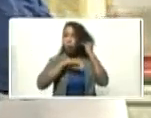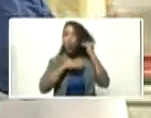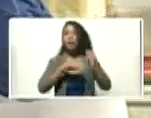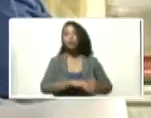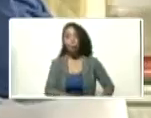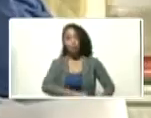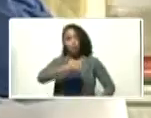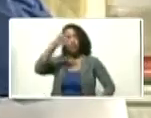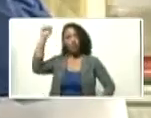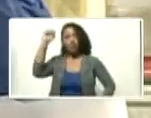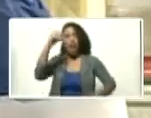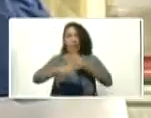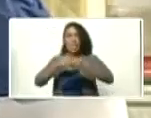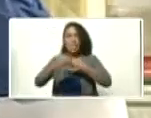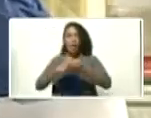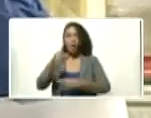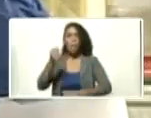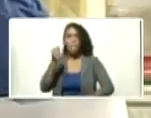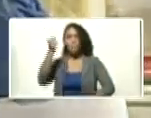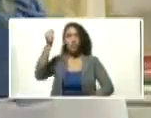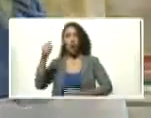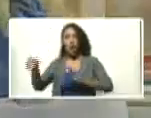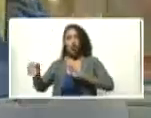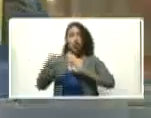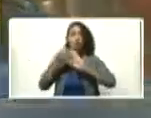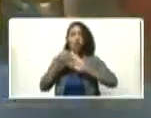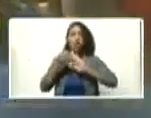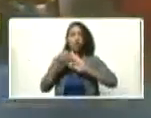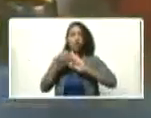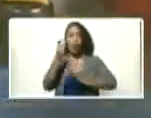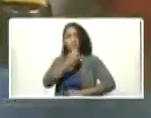Bolívar, levantaron su espada contra el colonialismo.